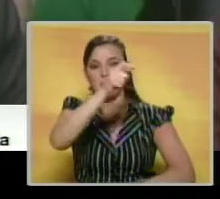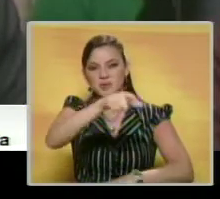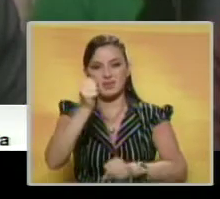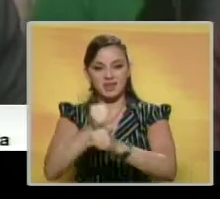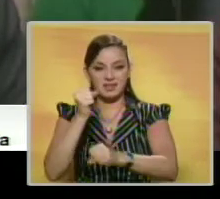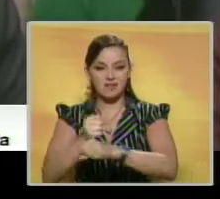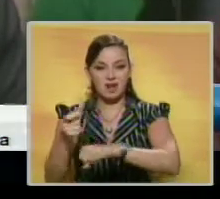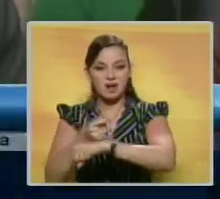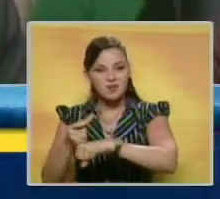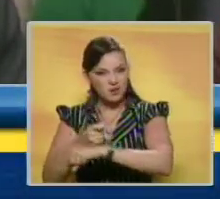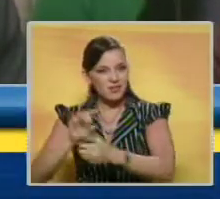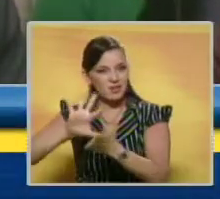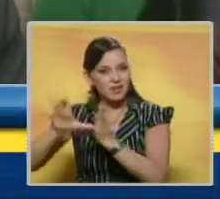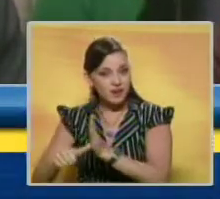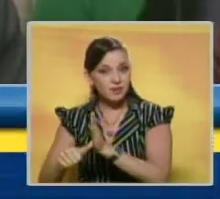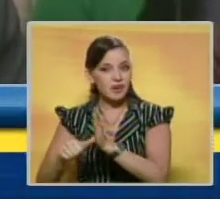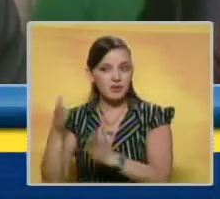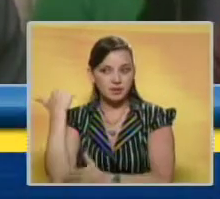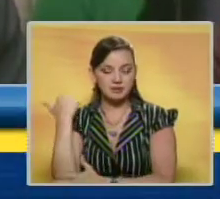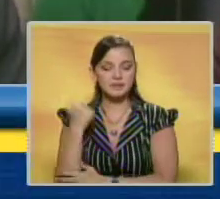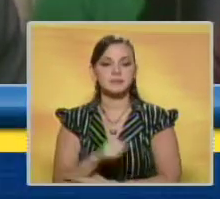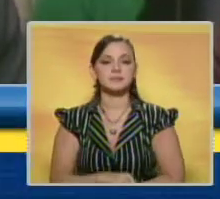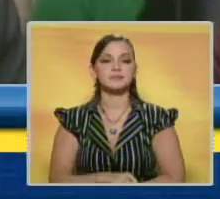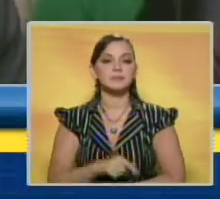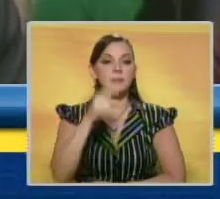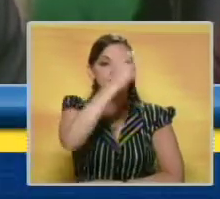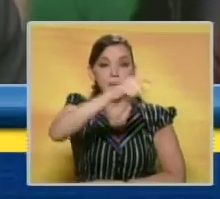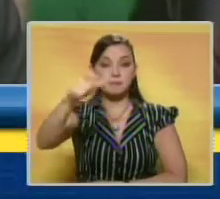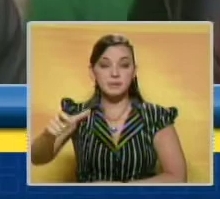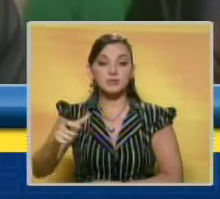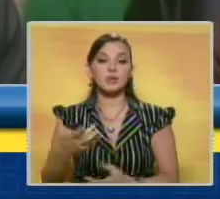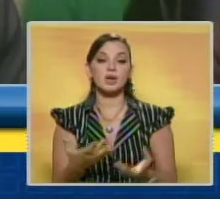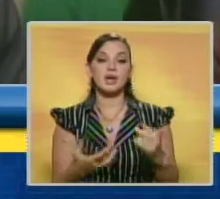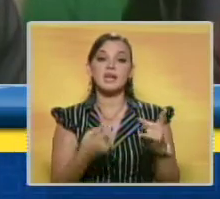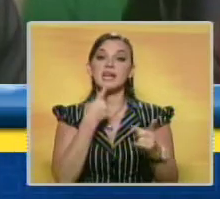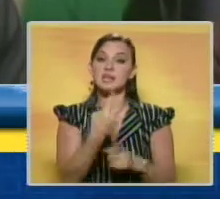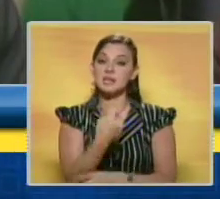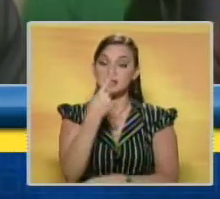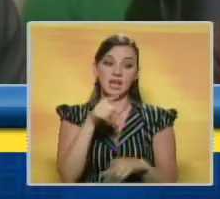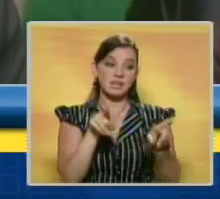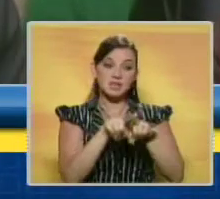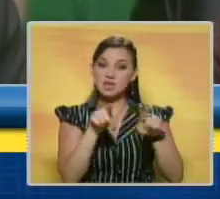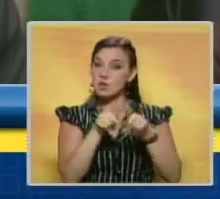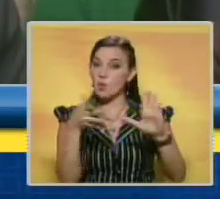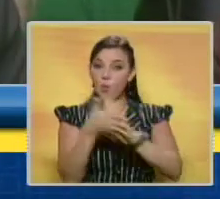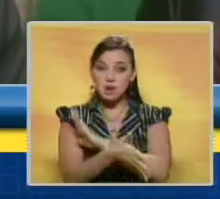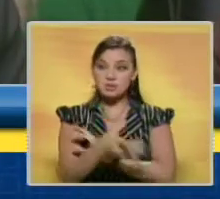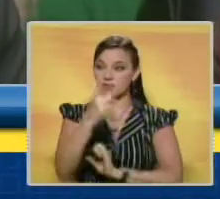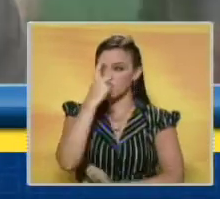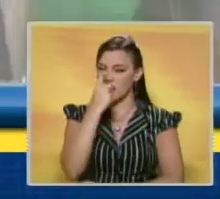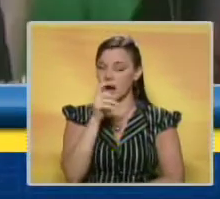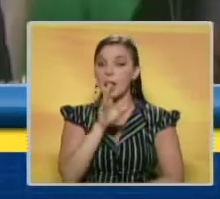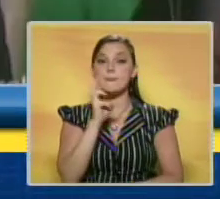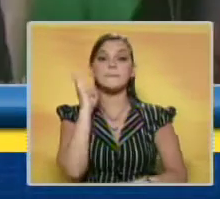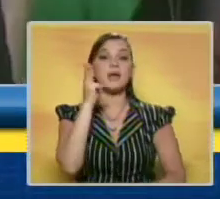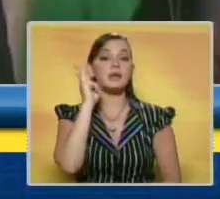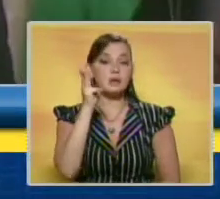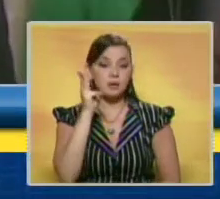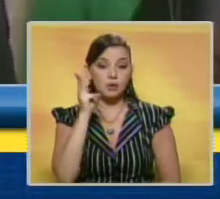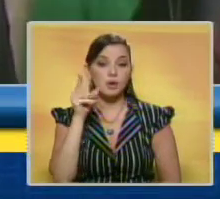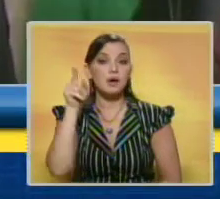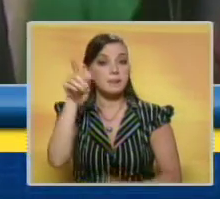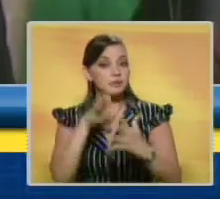delitos de corrupción. Los 7 individuos designados, que son una amenaza a la seguridad de Estados Unidos, sus jefes no son representados. Hay